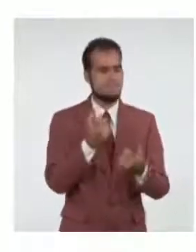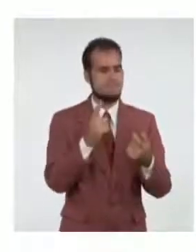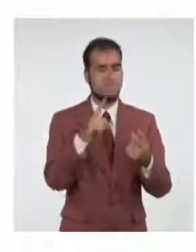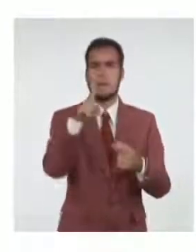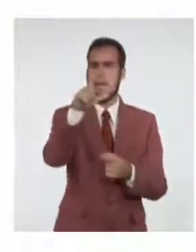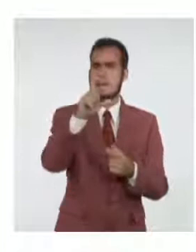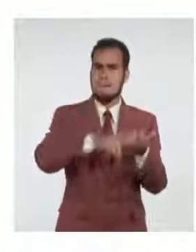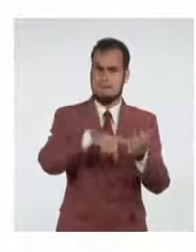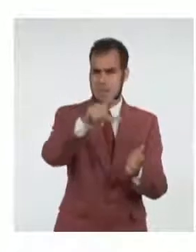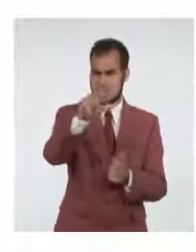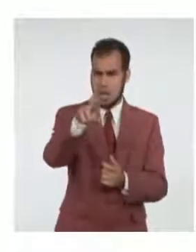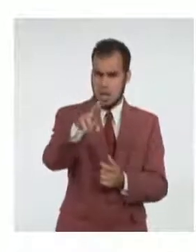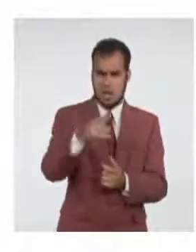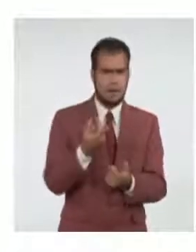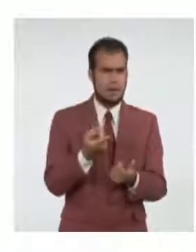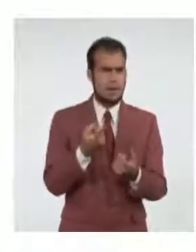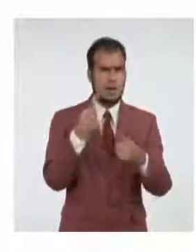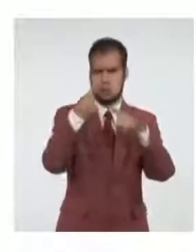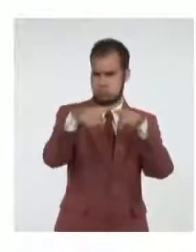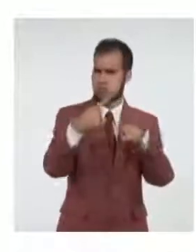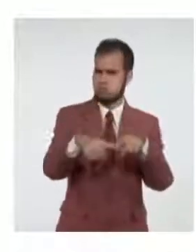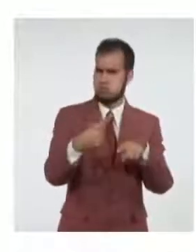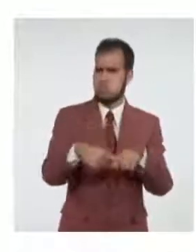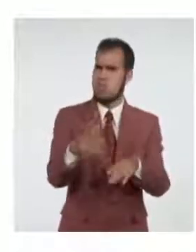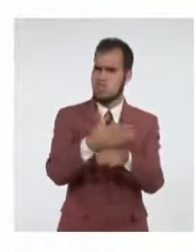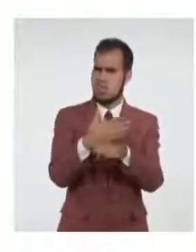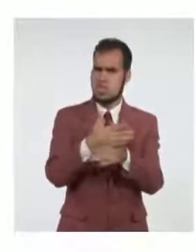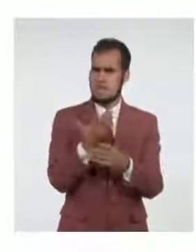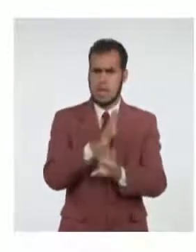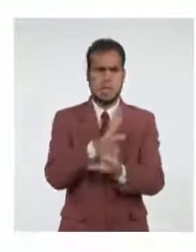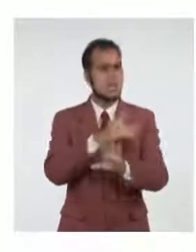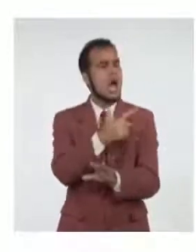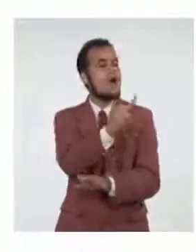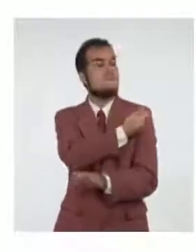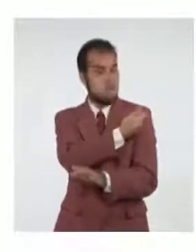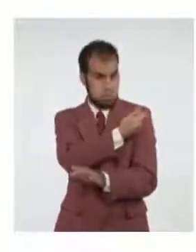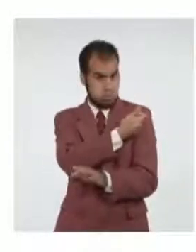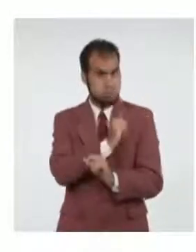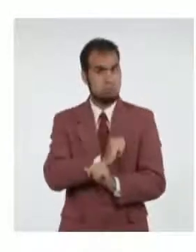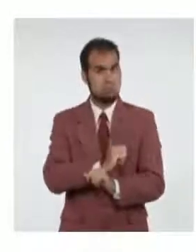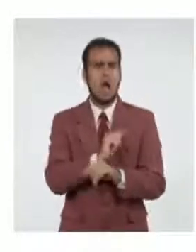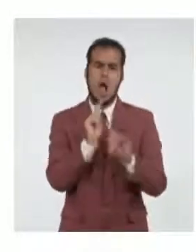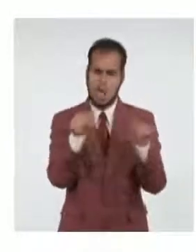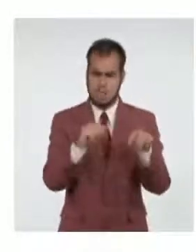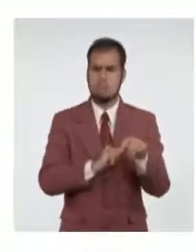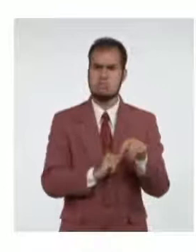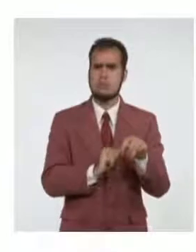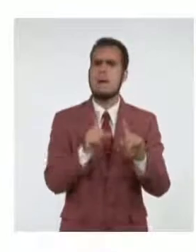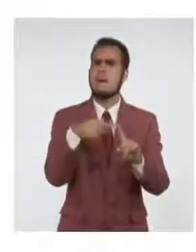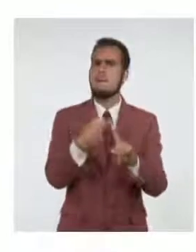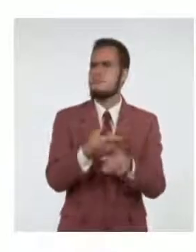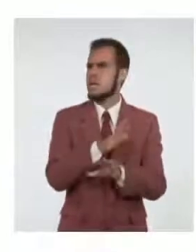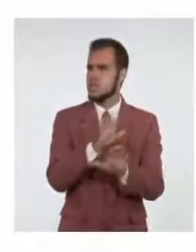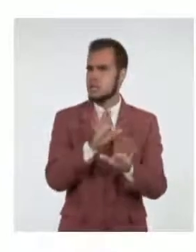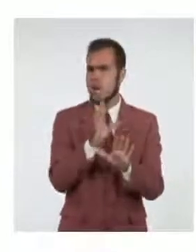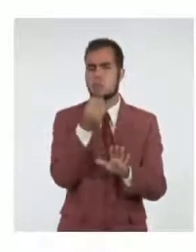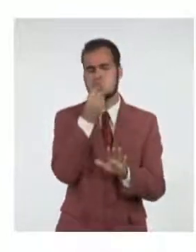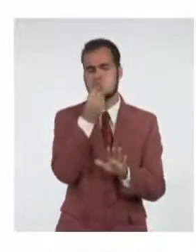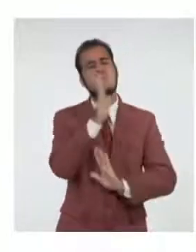el diagnóstico, hay vacunas y hay herramientas sociales y sanitarias ya para enfrentar la